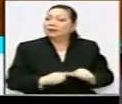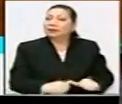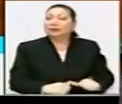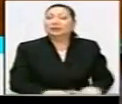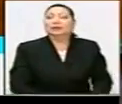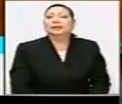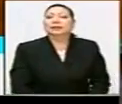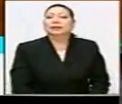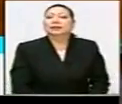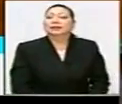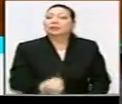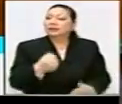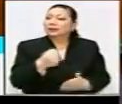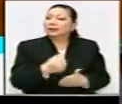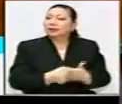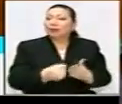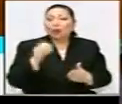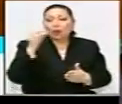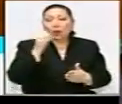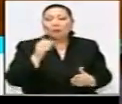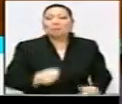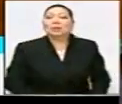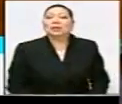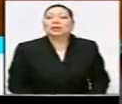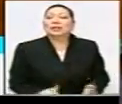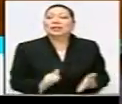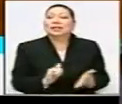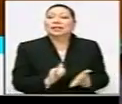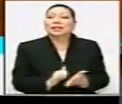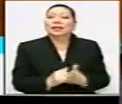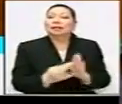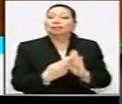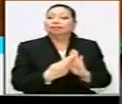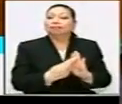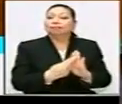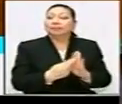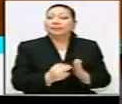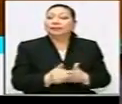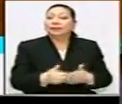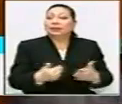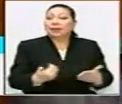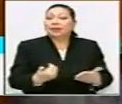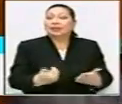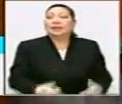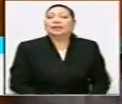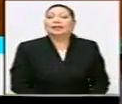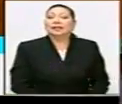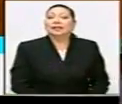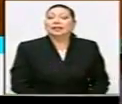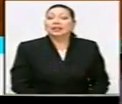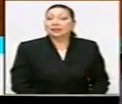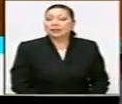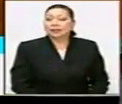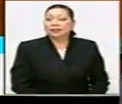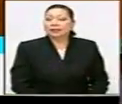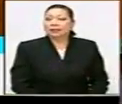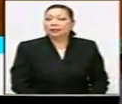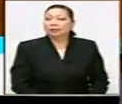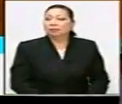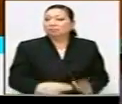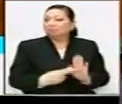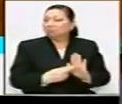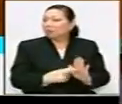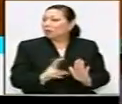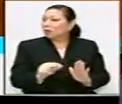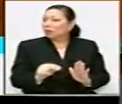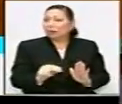la inviolabilidad de las opiniones y que los representantes ante esta, los representantes del pueblo,